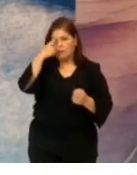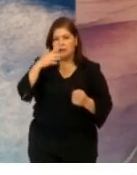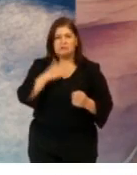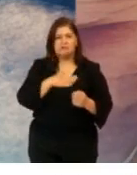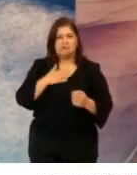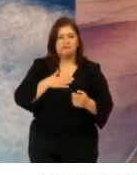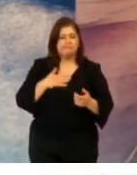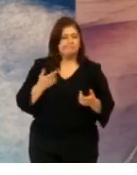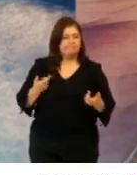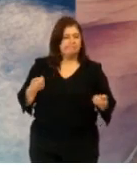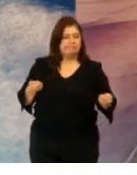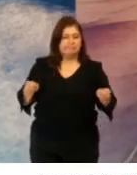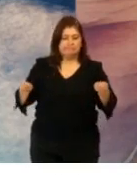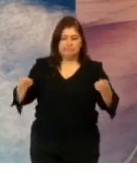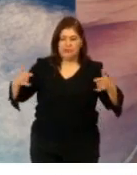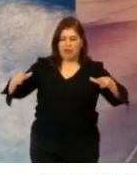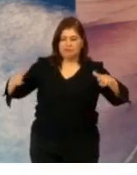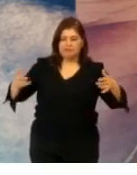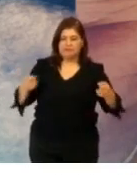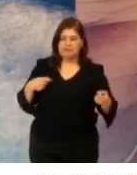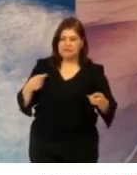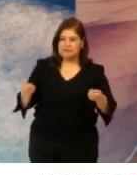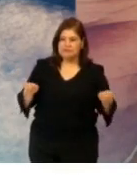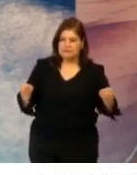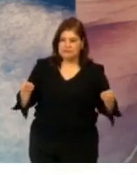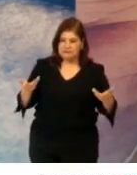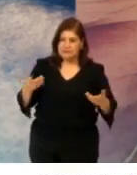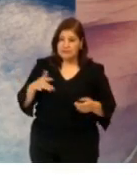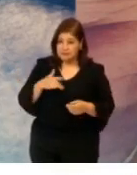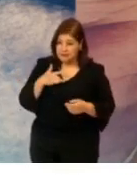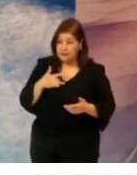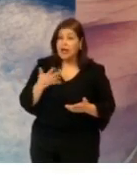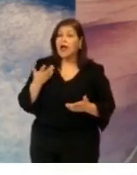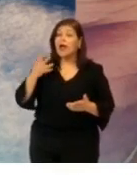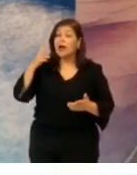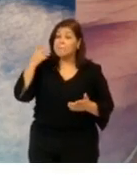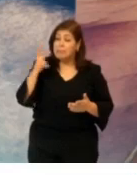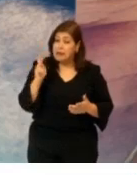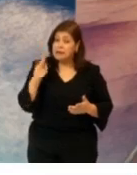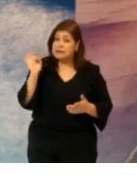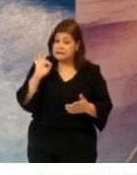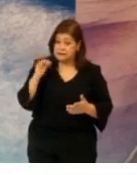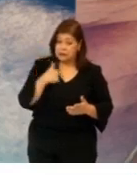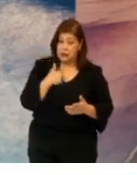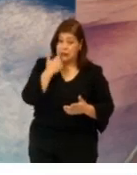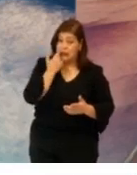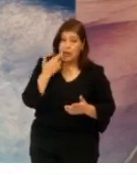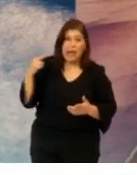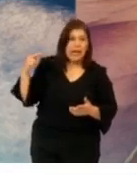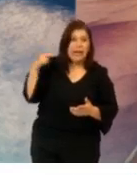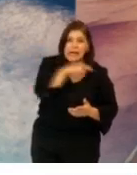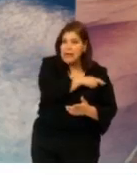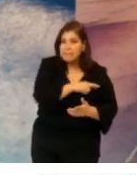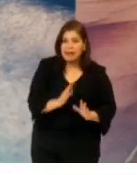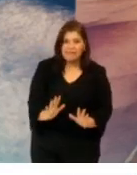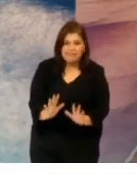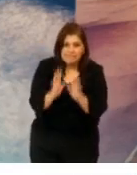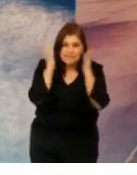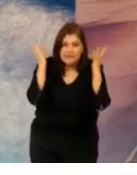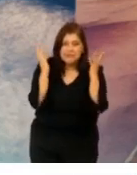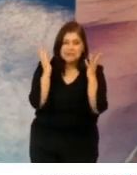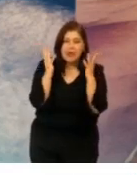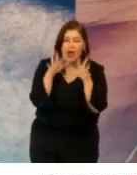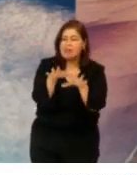en los hilos. Pero eso tiene que ver con lo primero que decía. Si yo todo lo quiero veloz y espectacular, pues lo